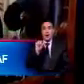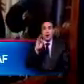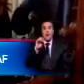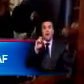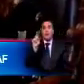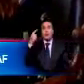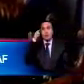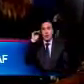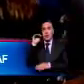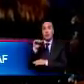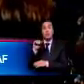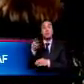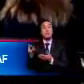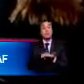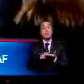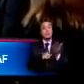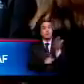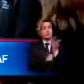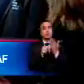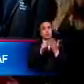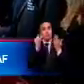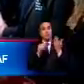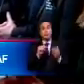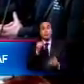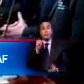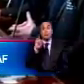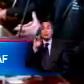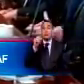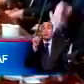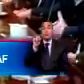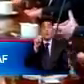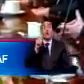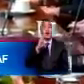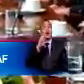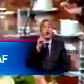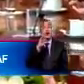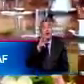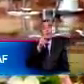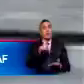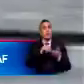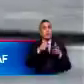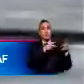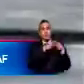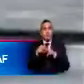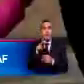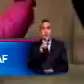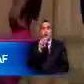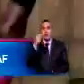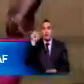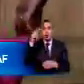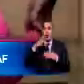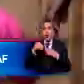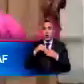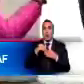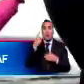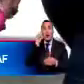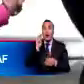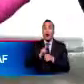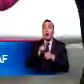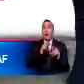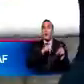de la reunión participó el ministro de finanzas simón cuevas anunció que la casa aprobó para el ecuador un préstamo por 200 millones de dólares que será